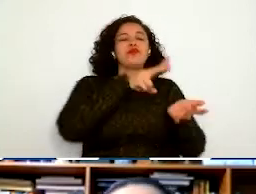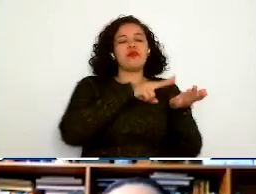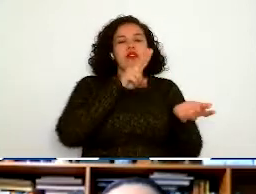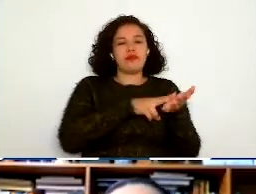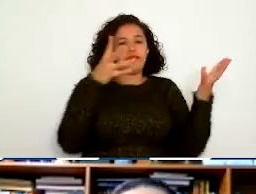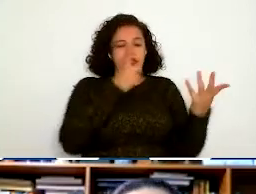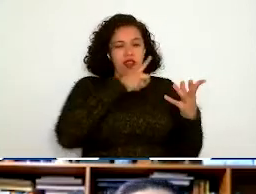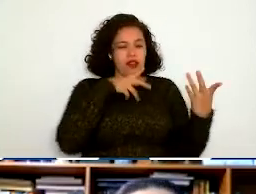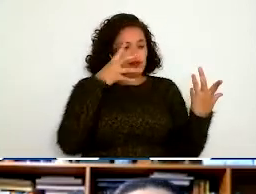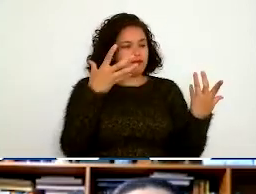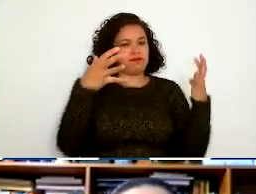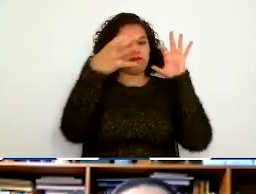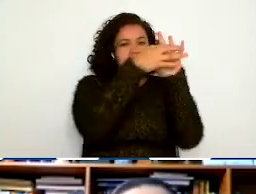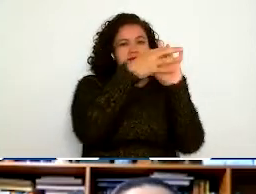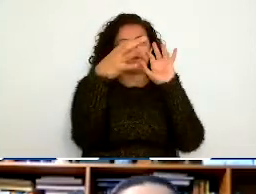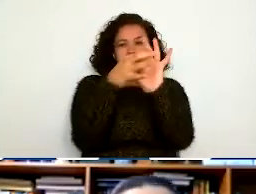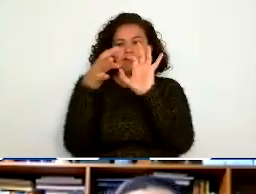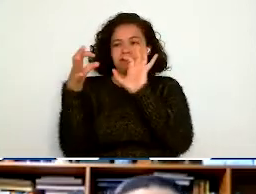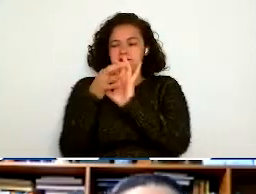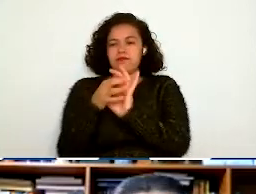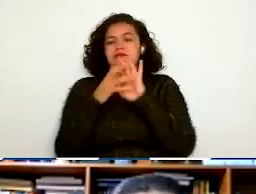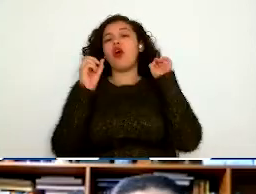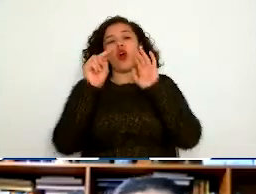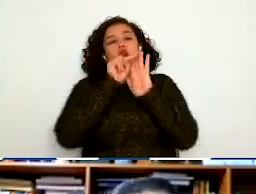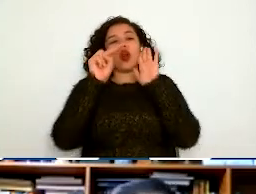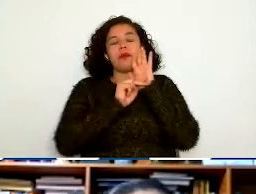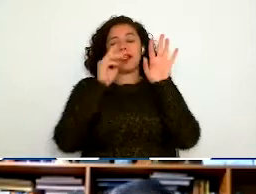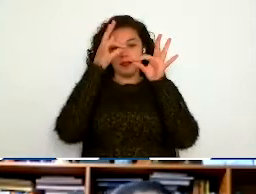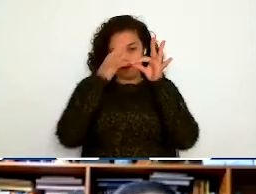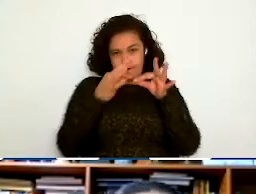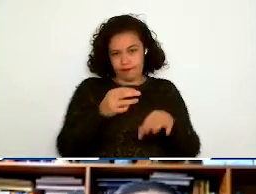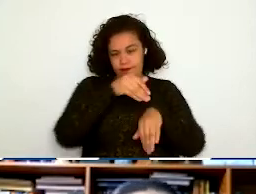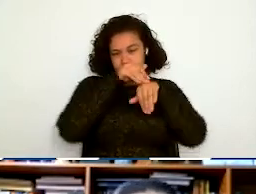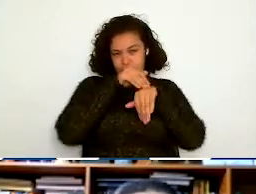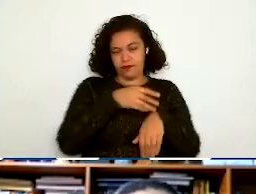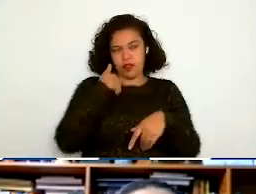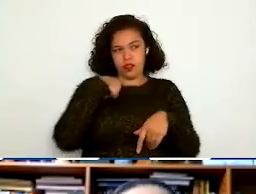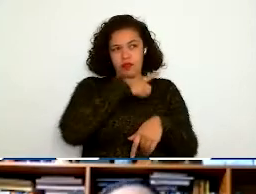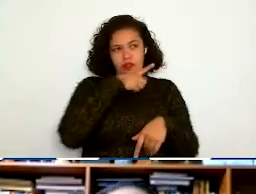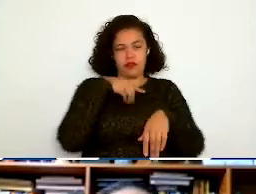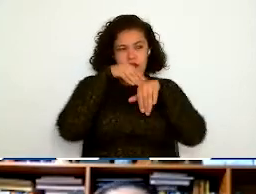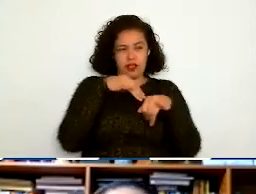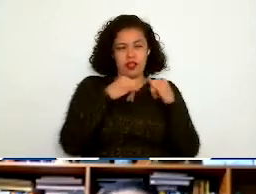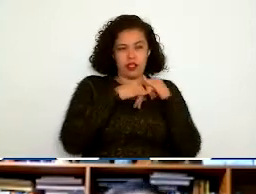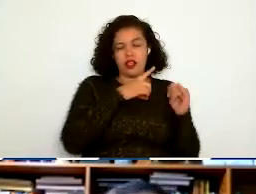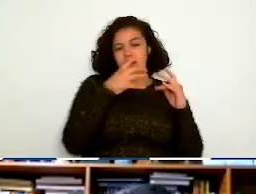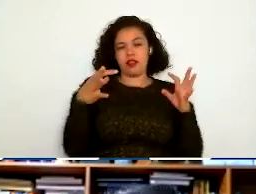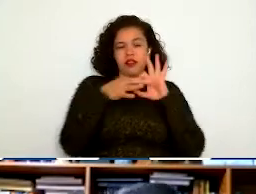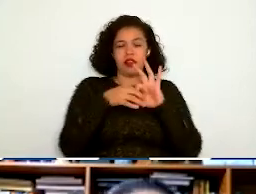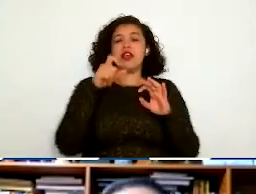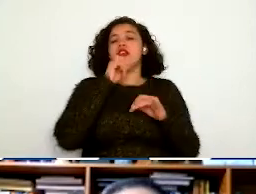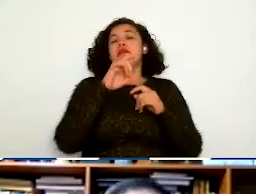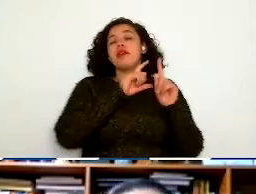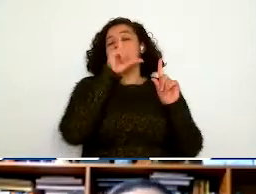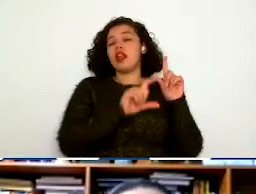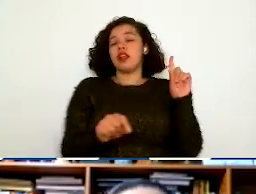a estos principios incluso o normatividad vigente que tenga internamente en mi institución, pero también a nivel nacional, por